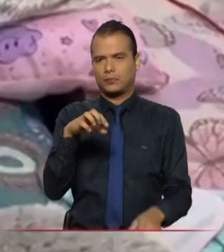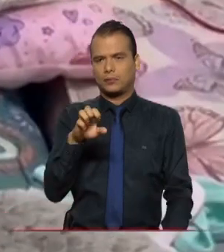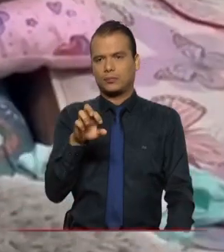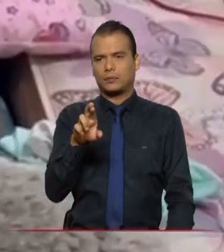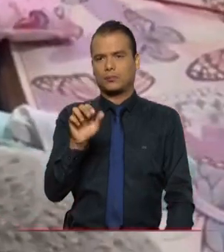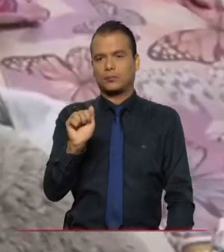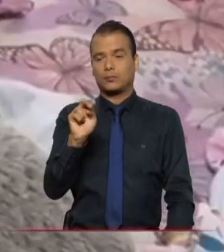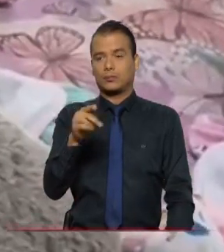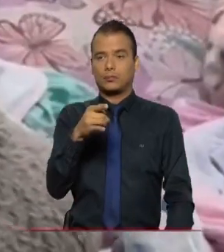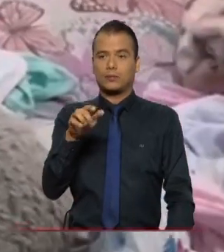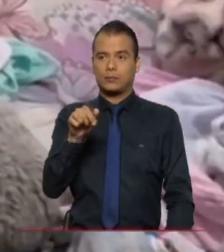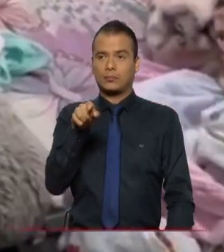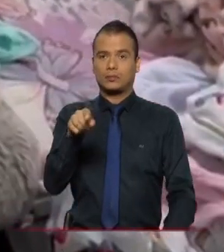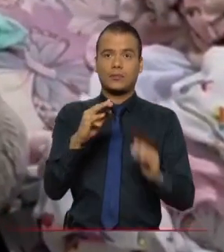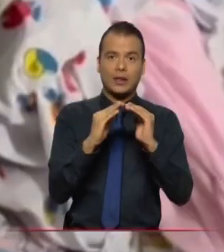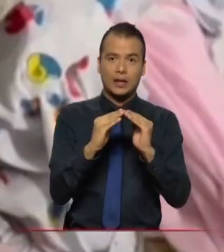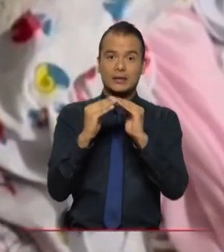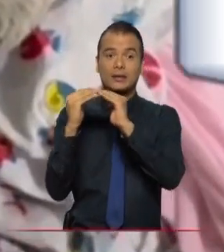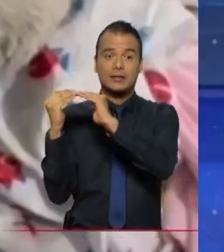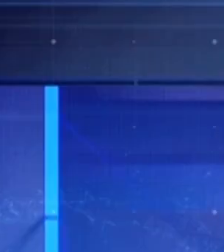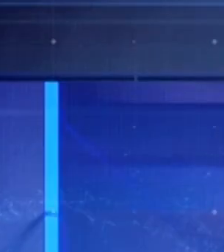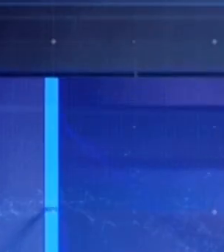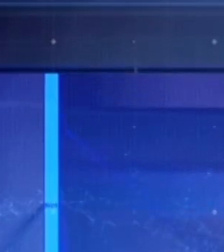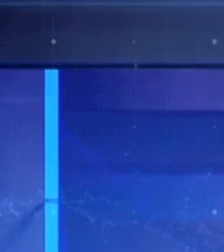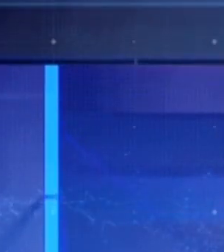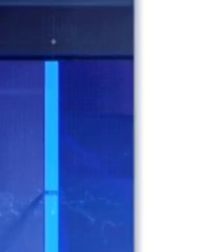resultaron afectadas.